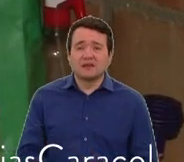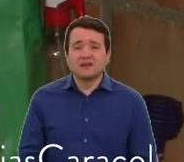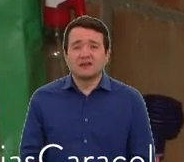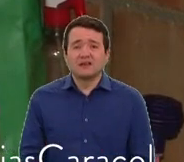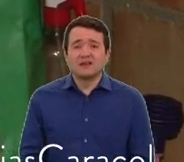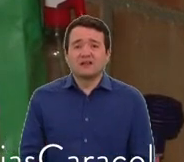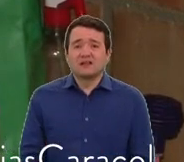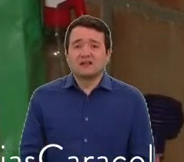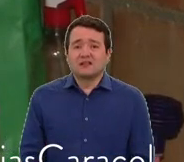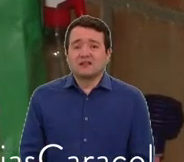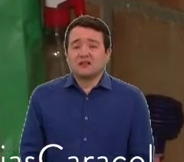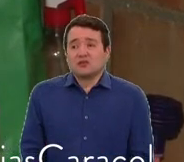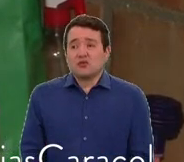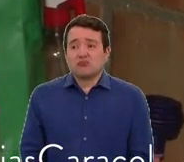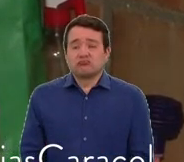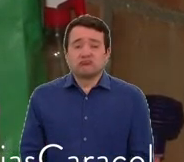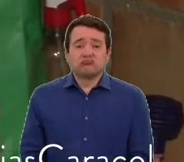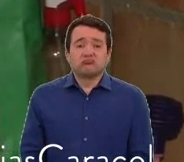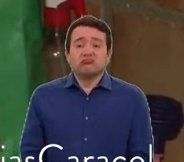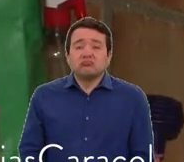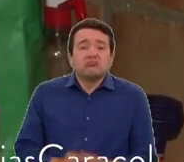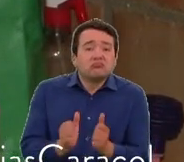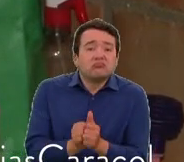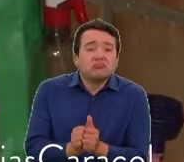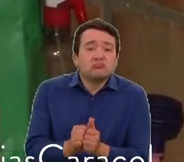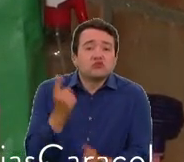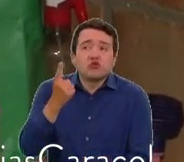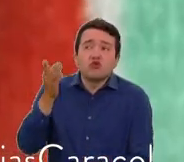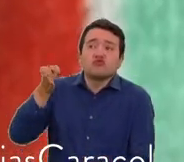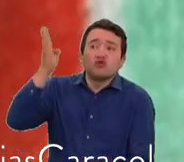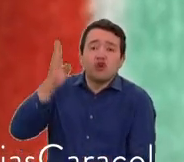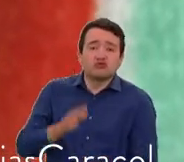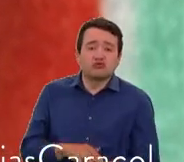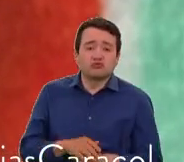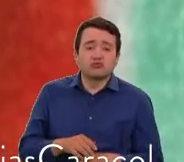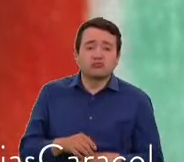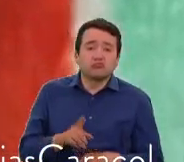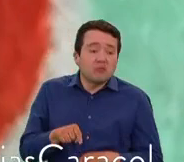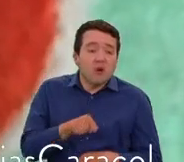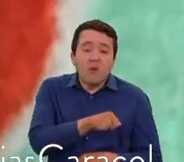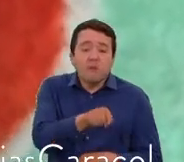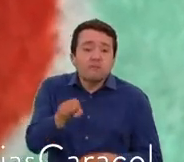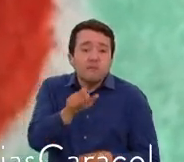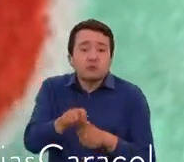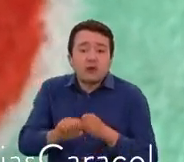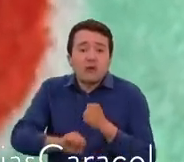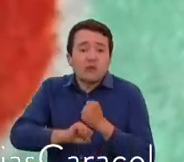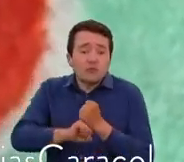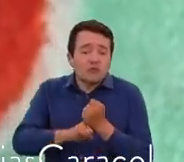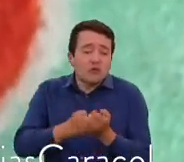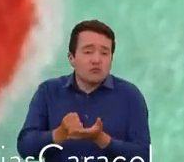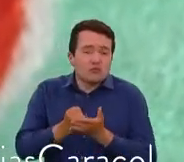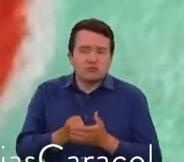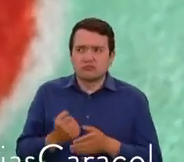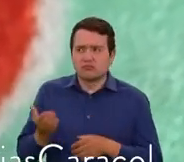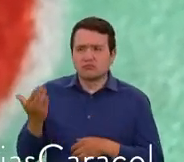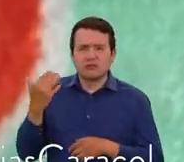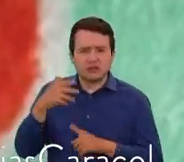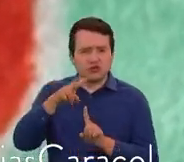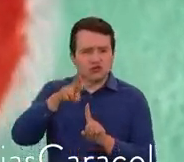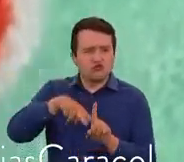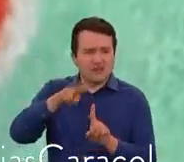sino a Dios y la buena gente que me pueda colaborar. Hace 2 meses se murió mi esposo.